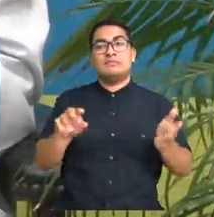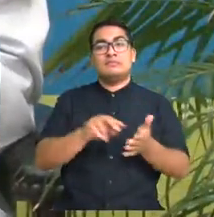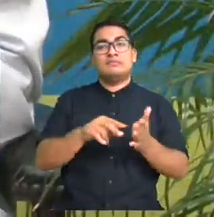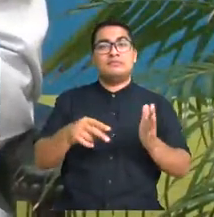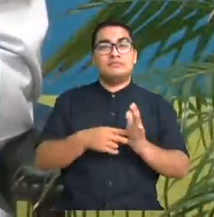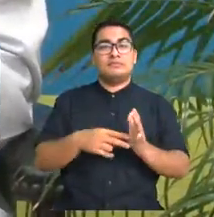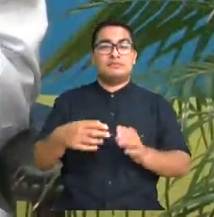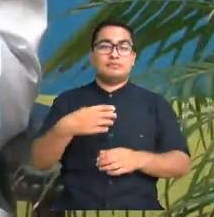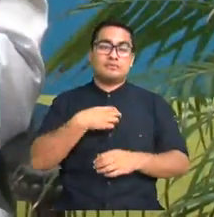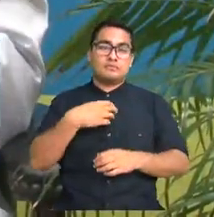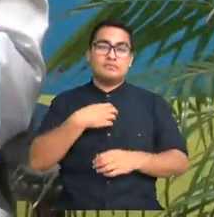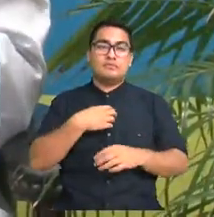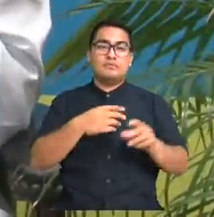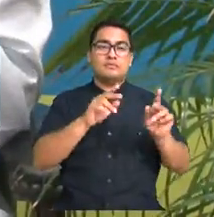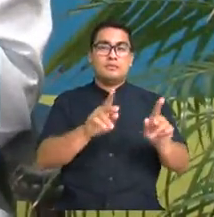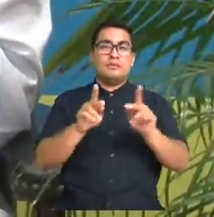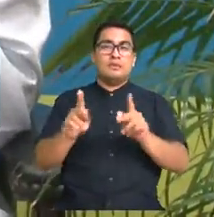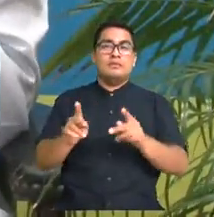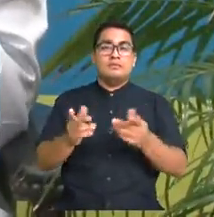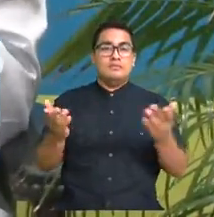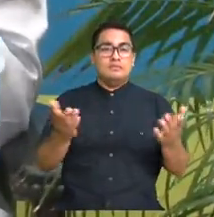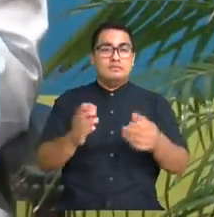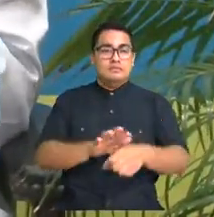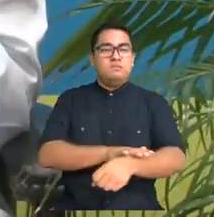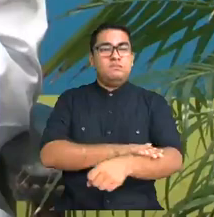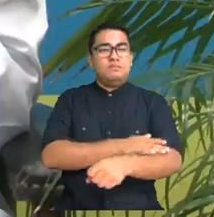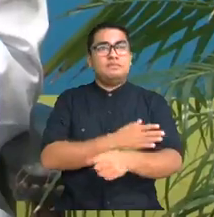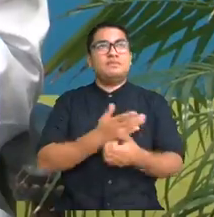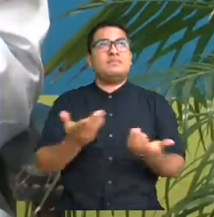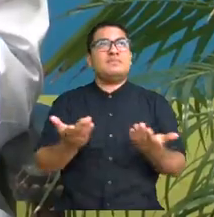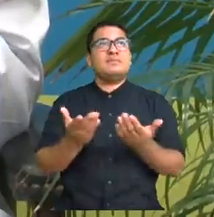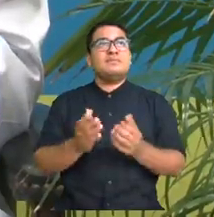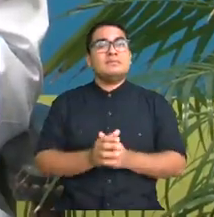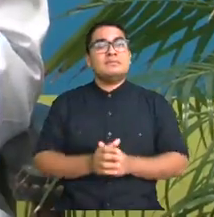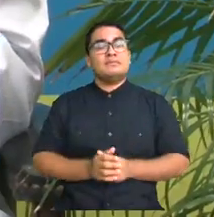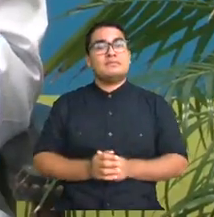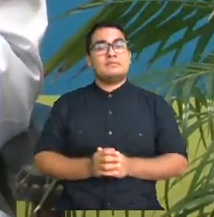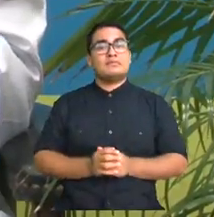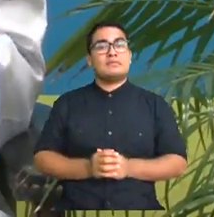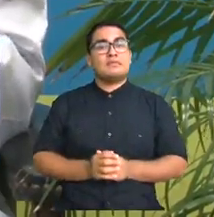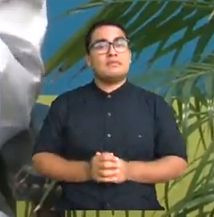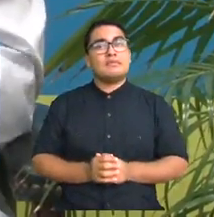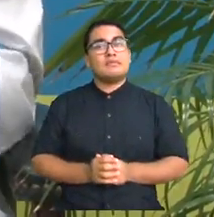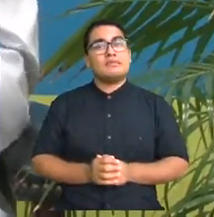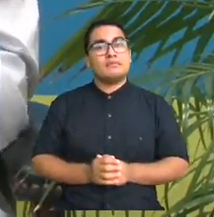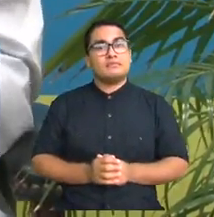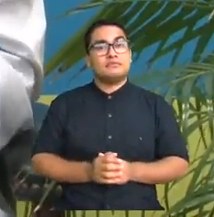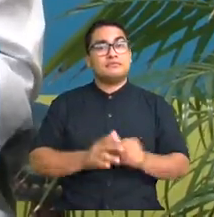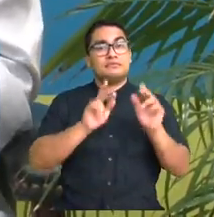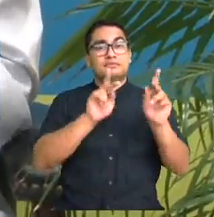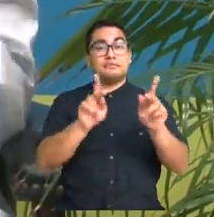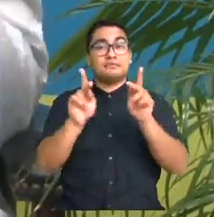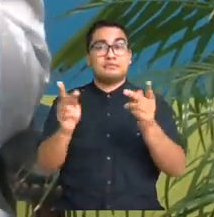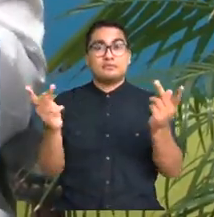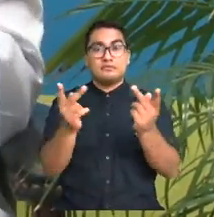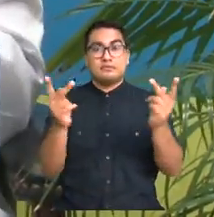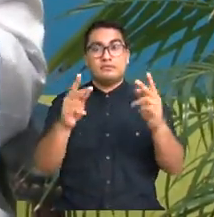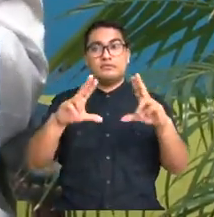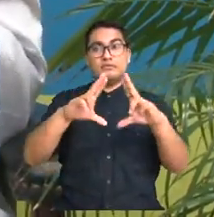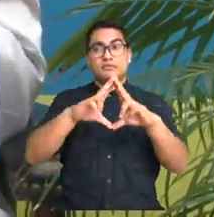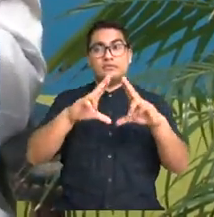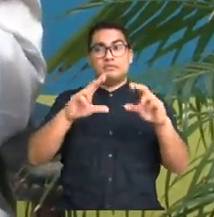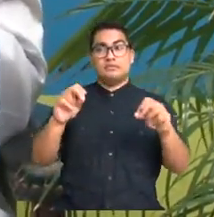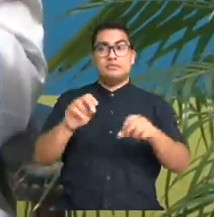exposición que uno tenga y la sensibilidad que tenga el tipo de piel. La mayoría de los nicaragüenses somos